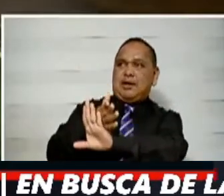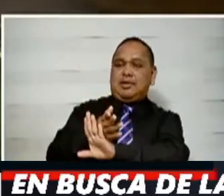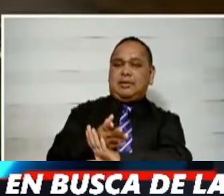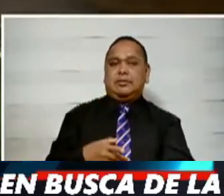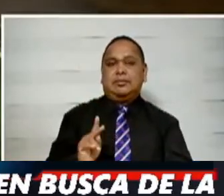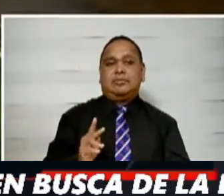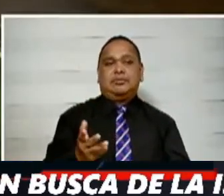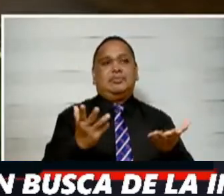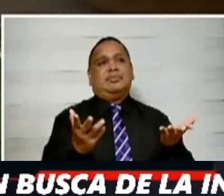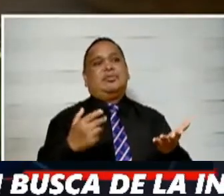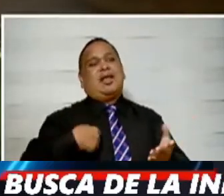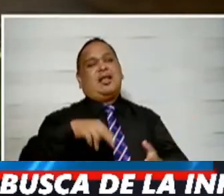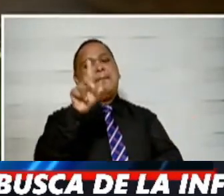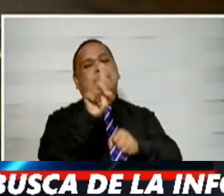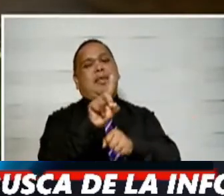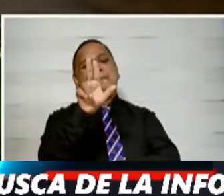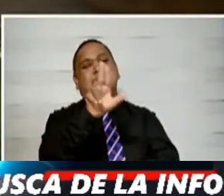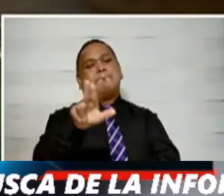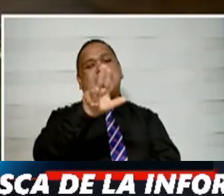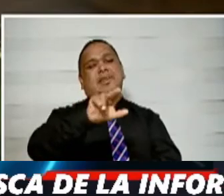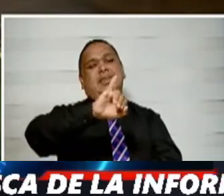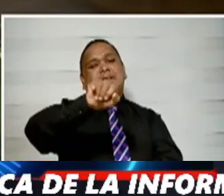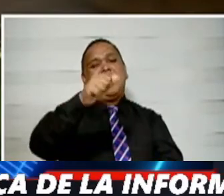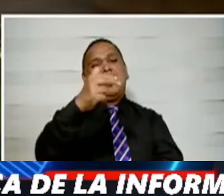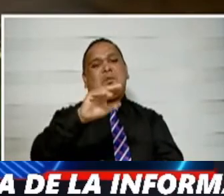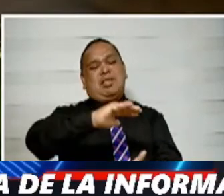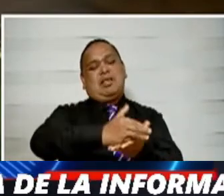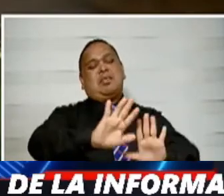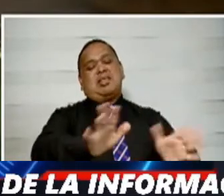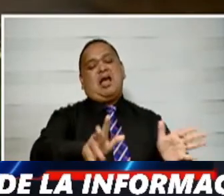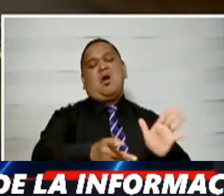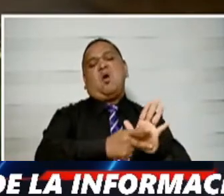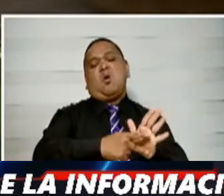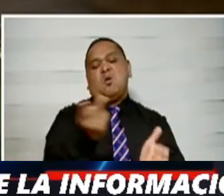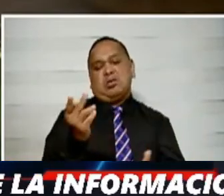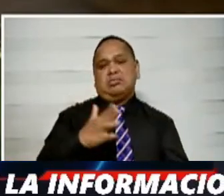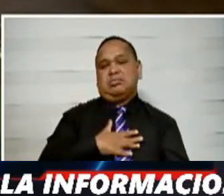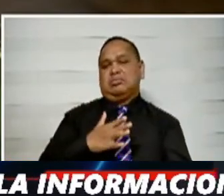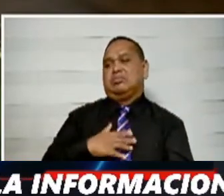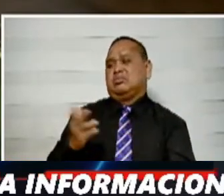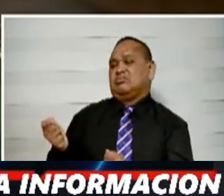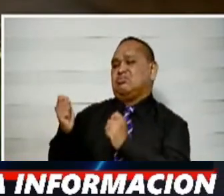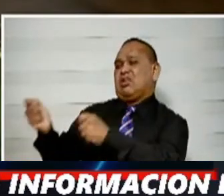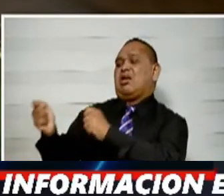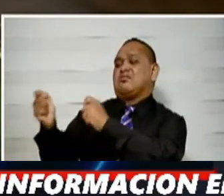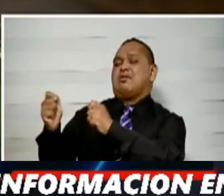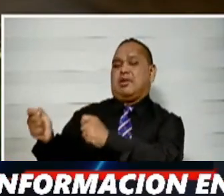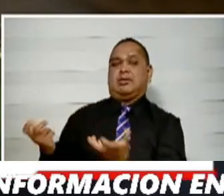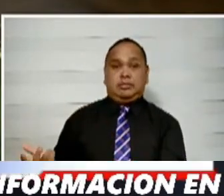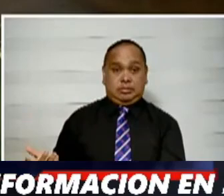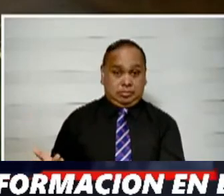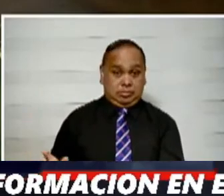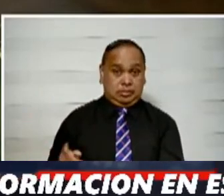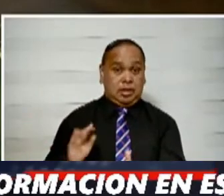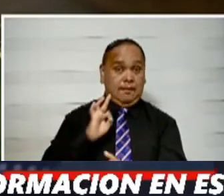ya, pues cancelo el martes del jaguar y entonces pues voy a regresar a entregar chayos, ¿no? ¿Cuánto? Y bueno, al final